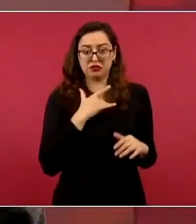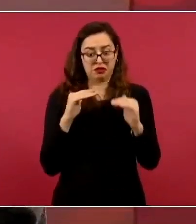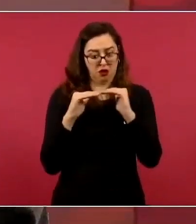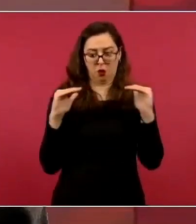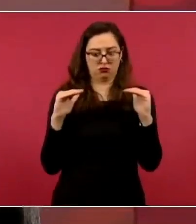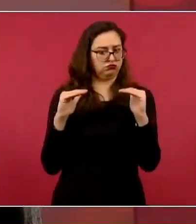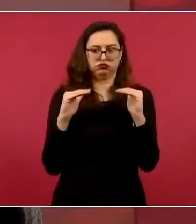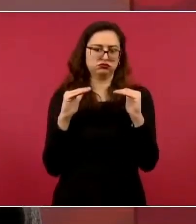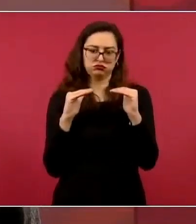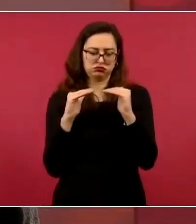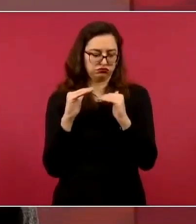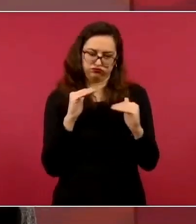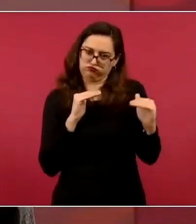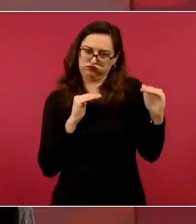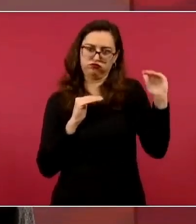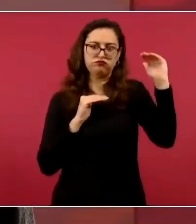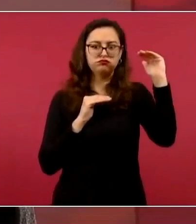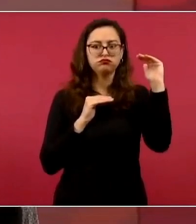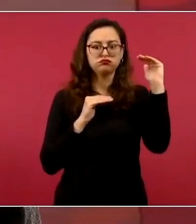y un pensamiento